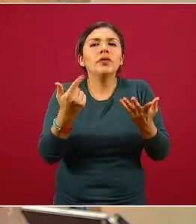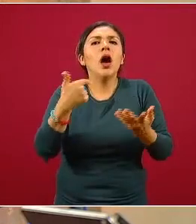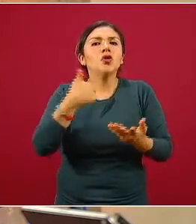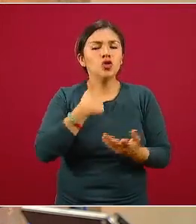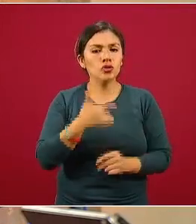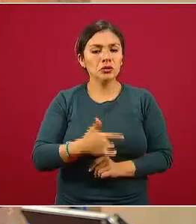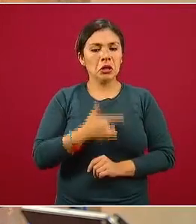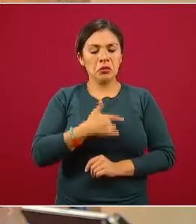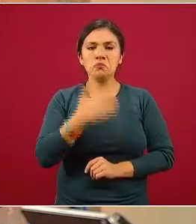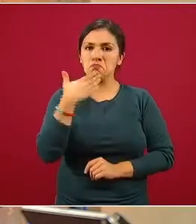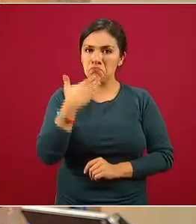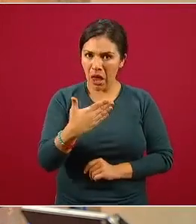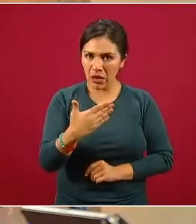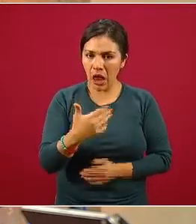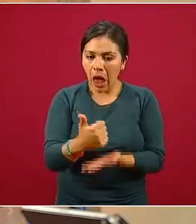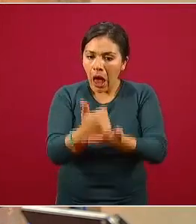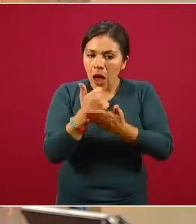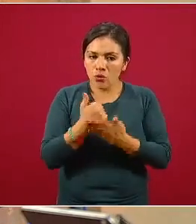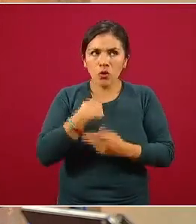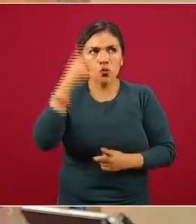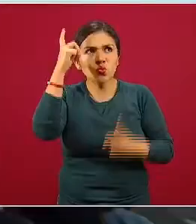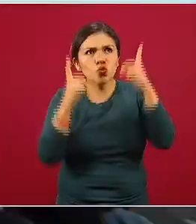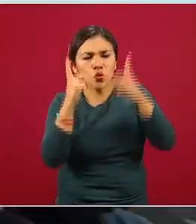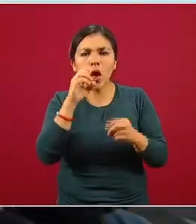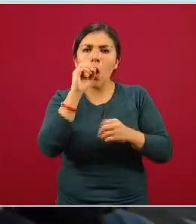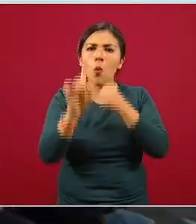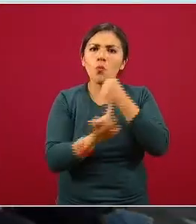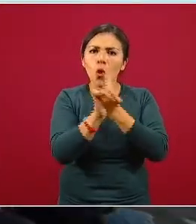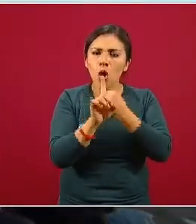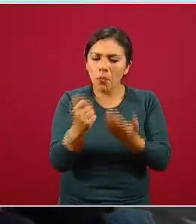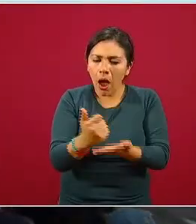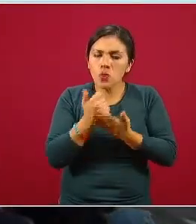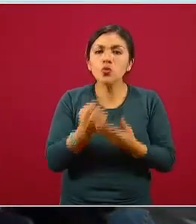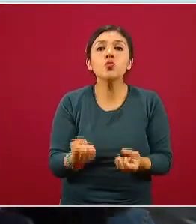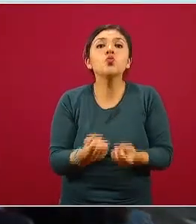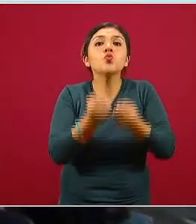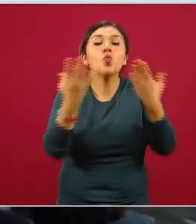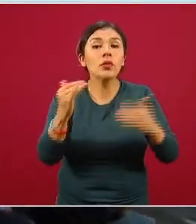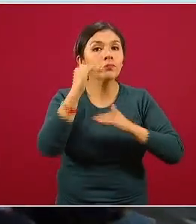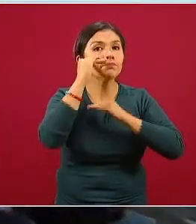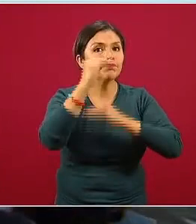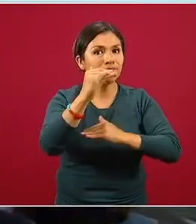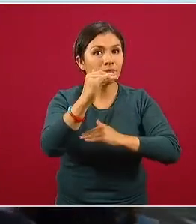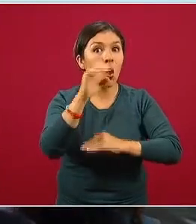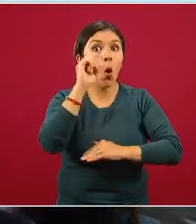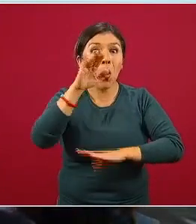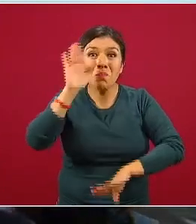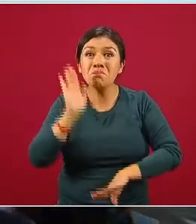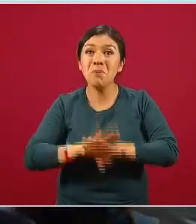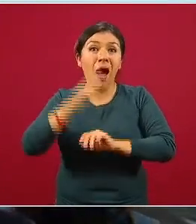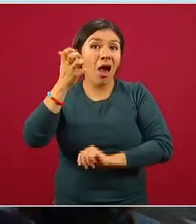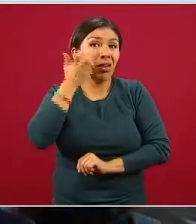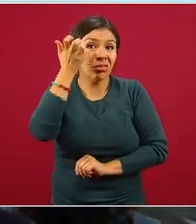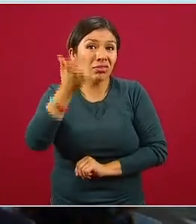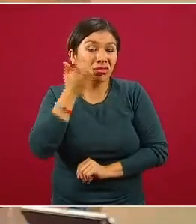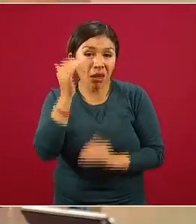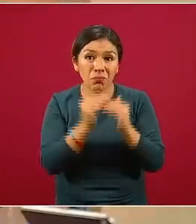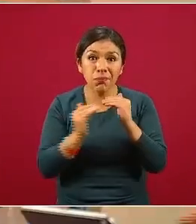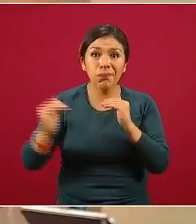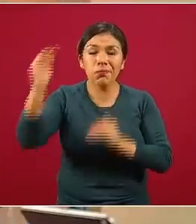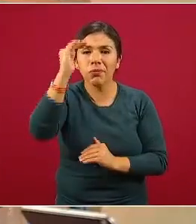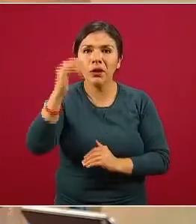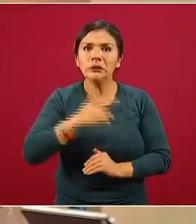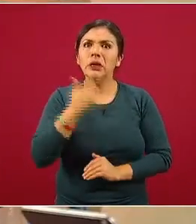hace bien, nos ayuda a resolver problemas y en qué medida una sobrecarga no nos